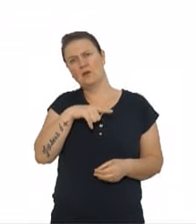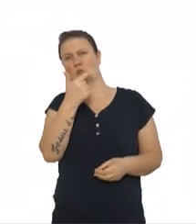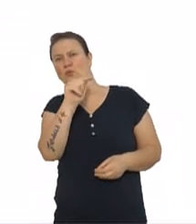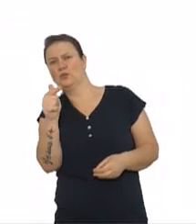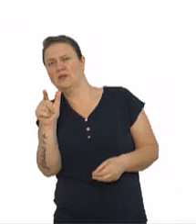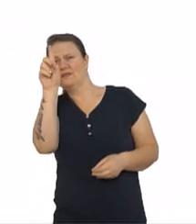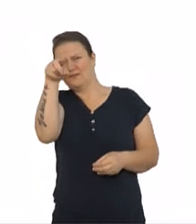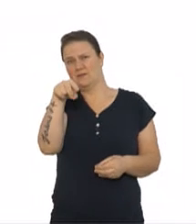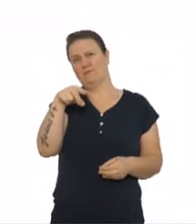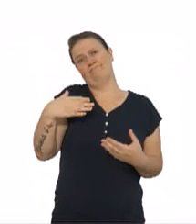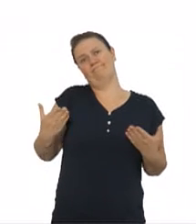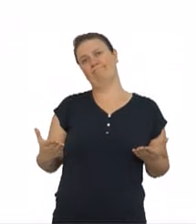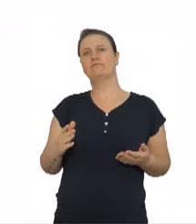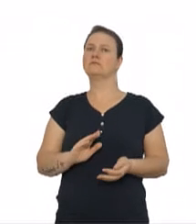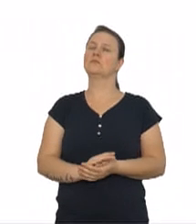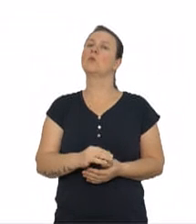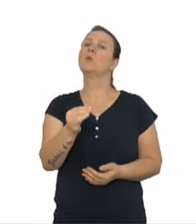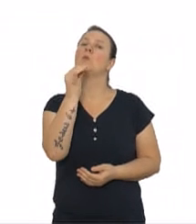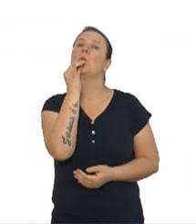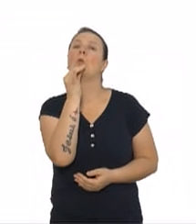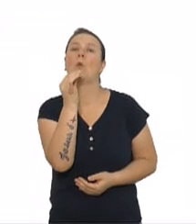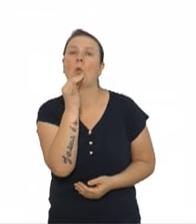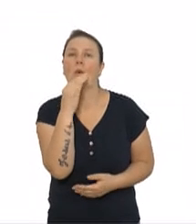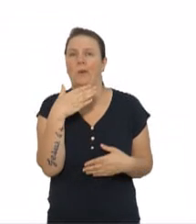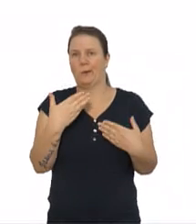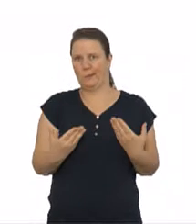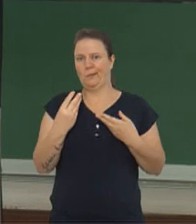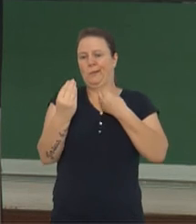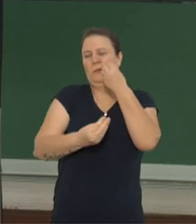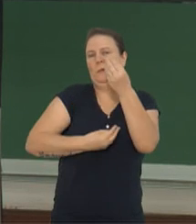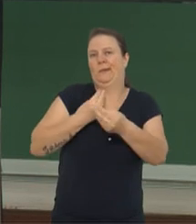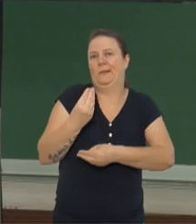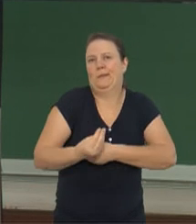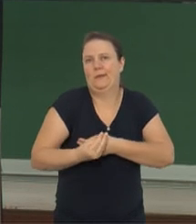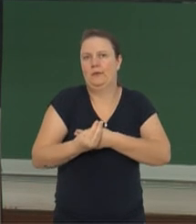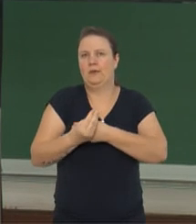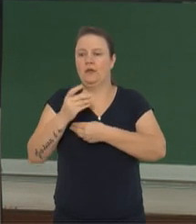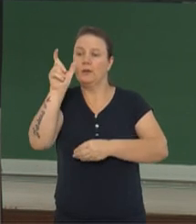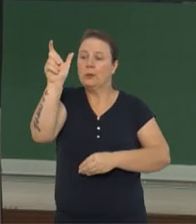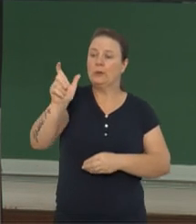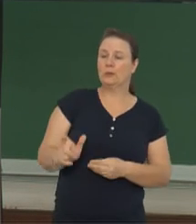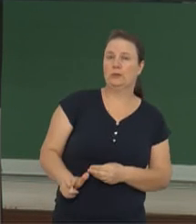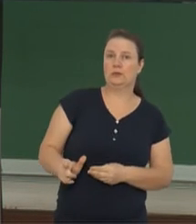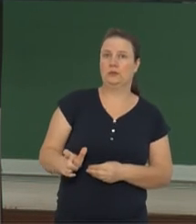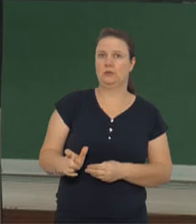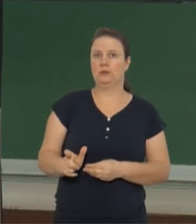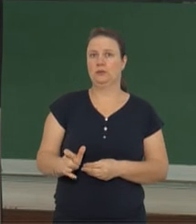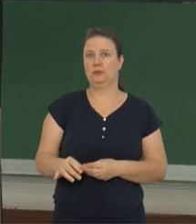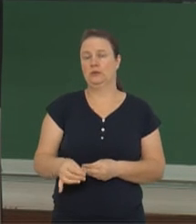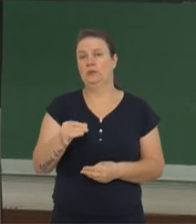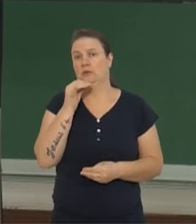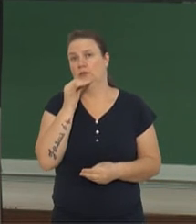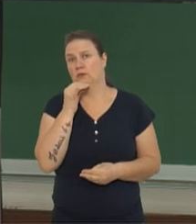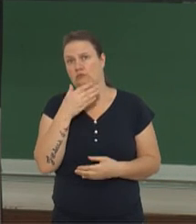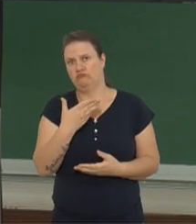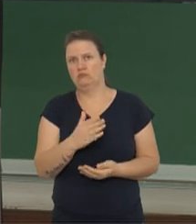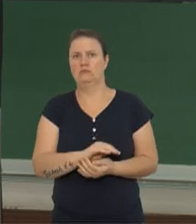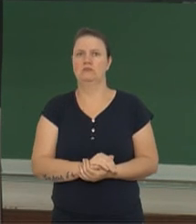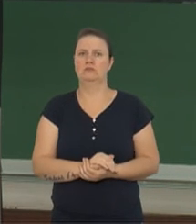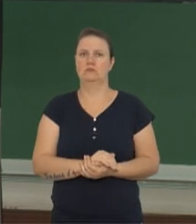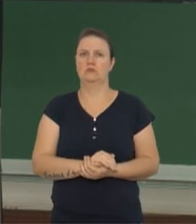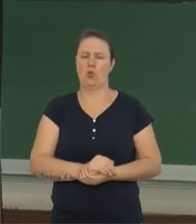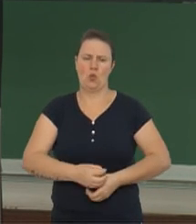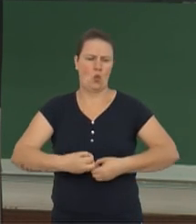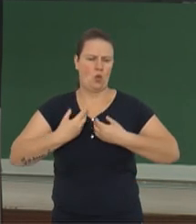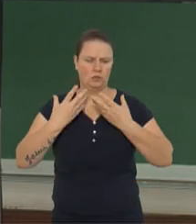no? Por ejemplo, ¿cómo esa persona no ha puesto, por ejemplo, una